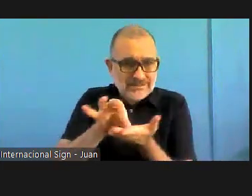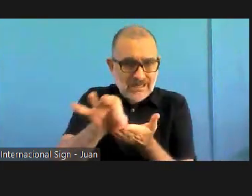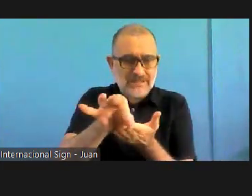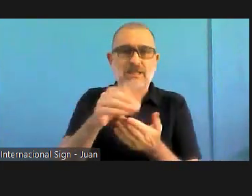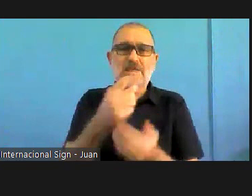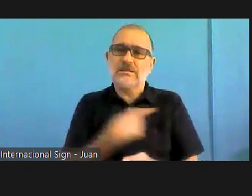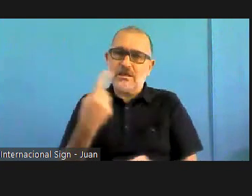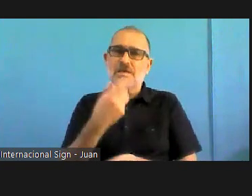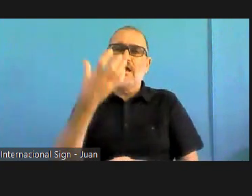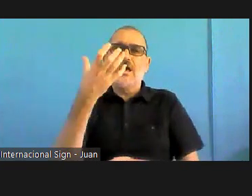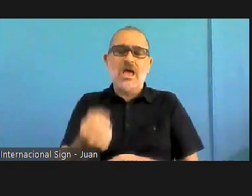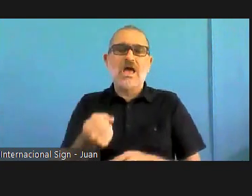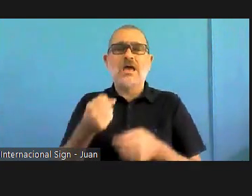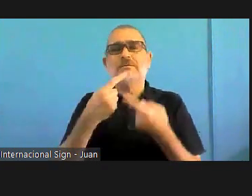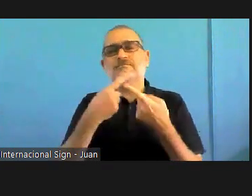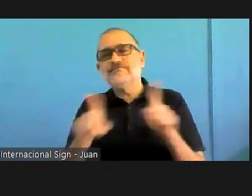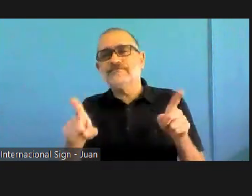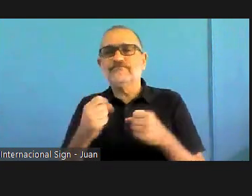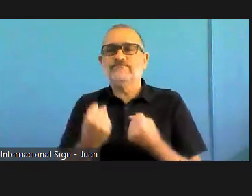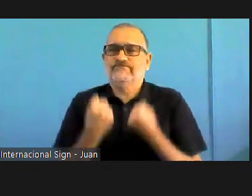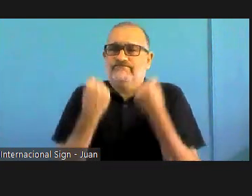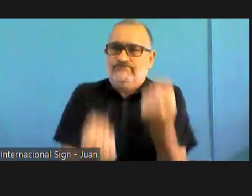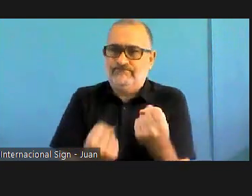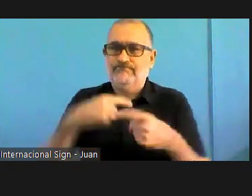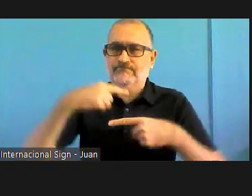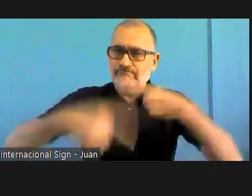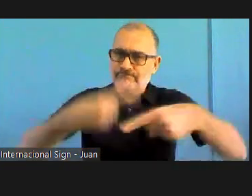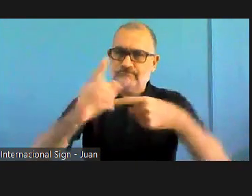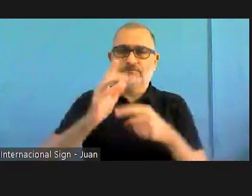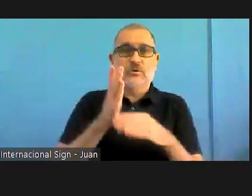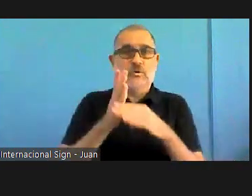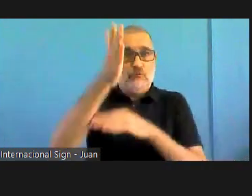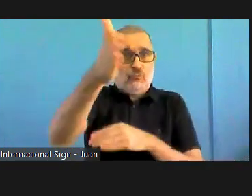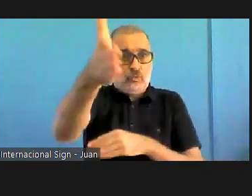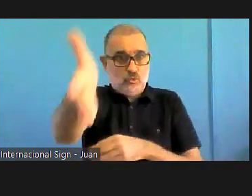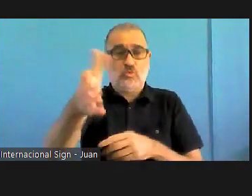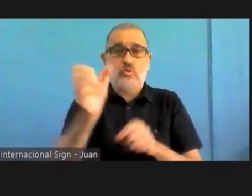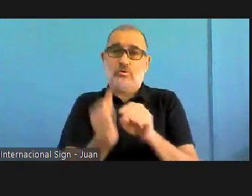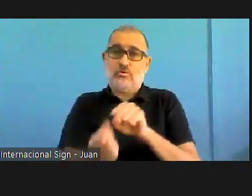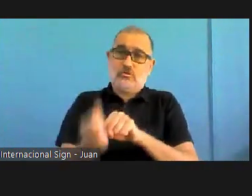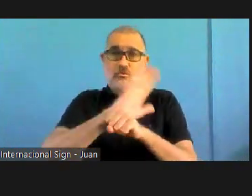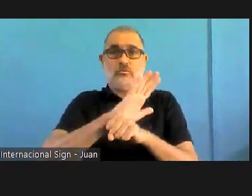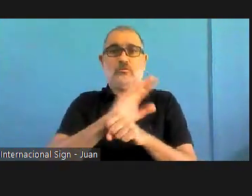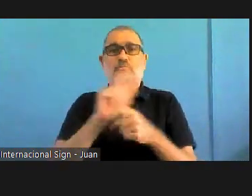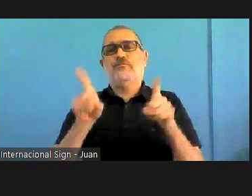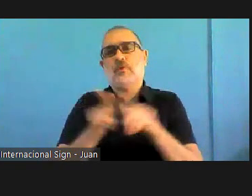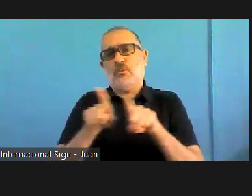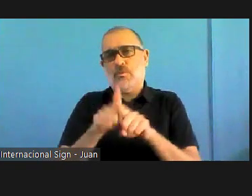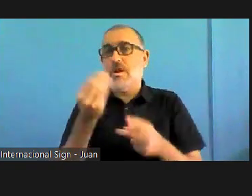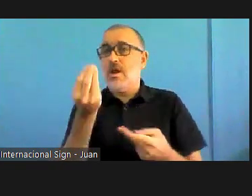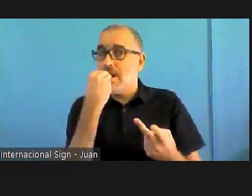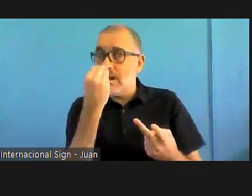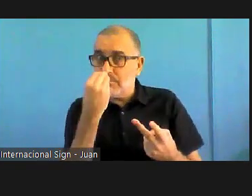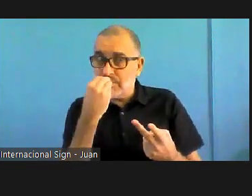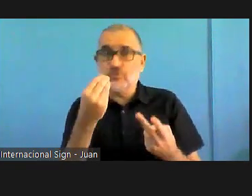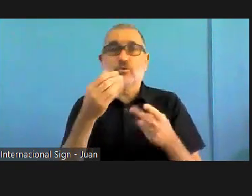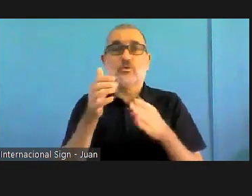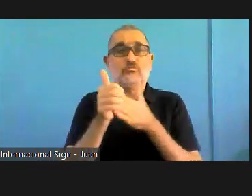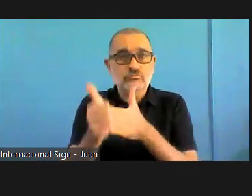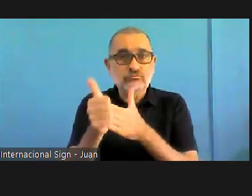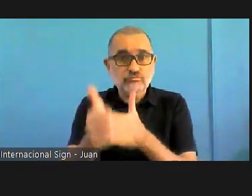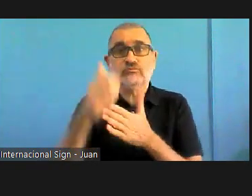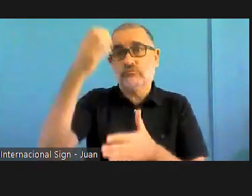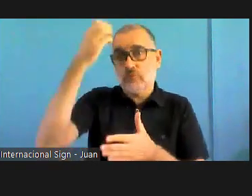las enfermedades en el futuro. De modo que nosotros, en términos de las NTs, se estableció